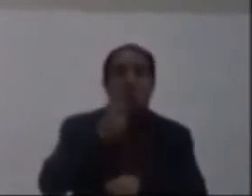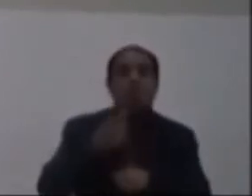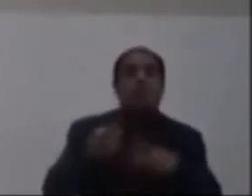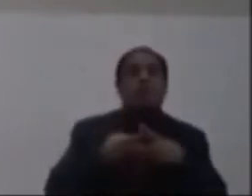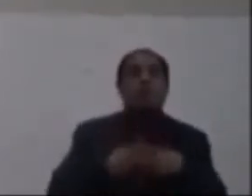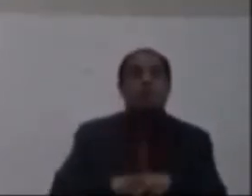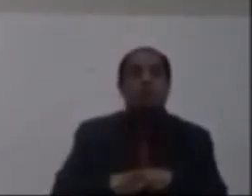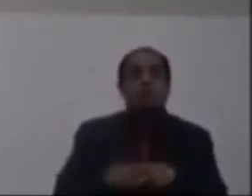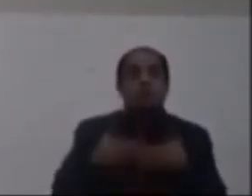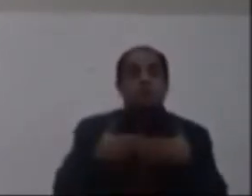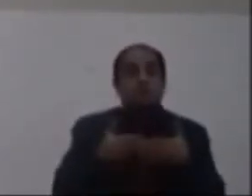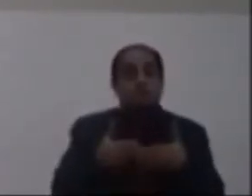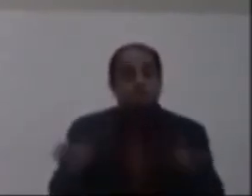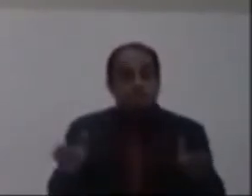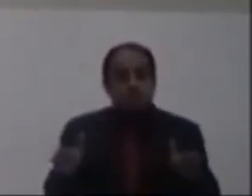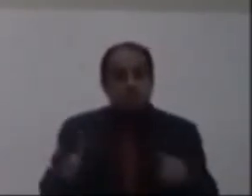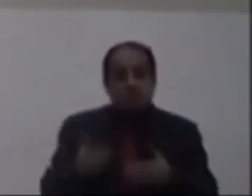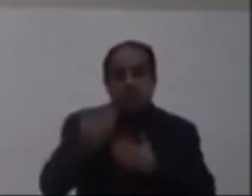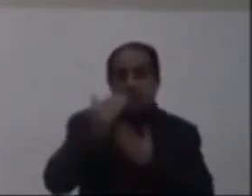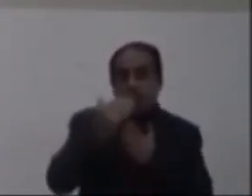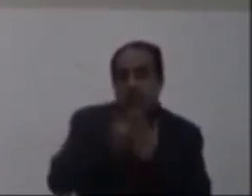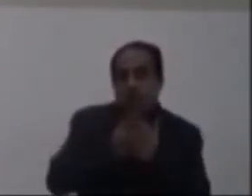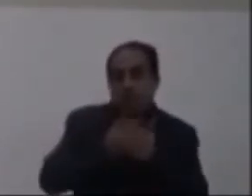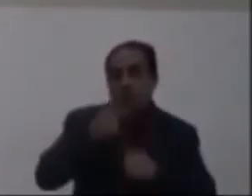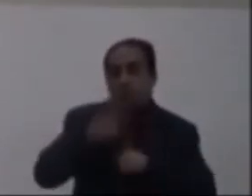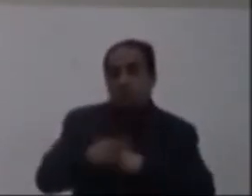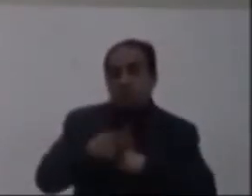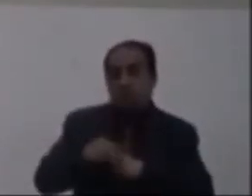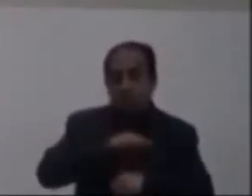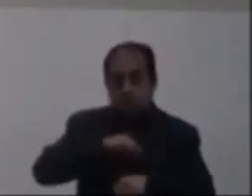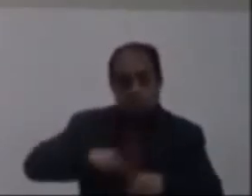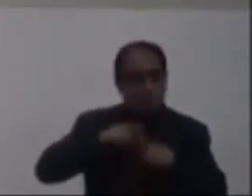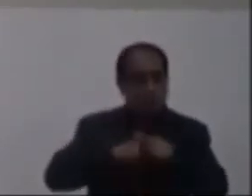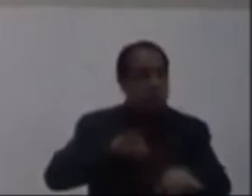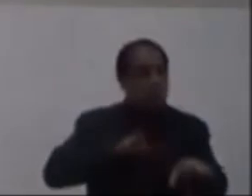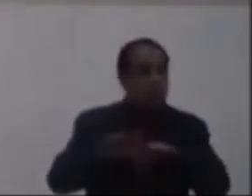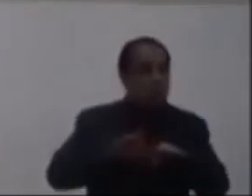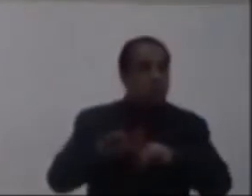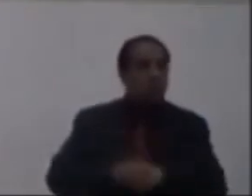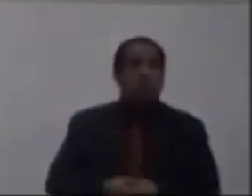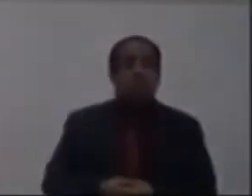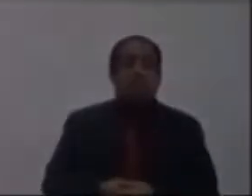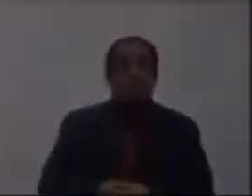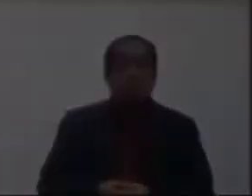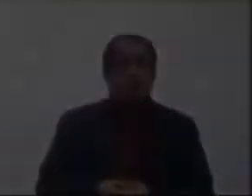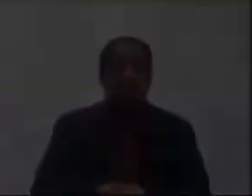de apertura con menor riesgo, y vamos a seguir trabajando y en diálogo.